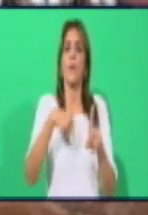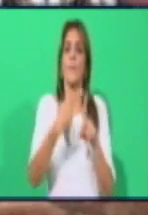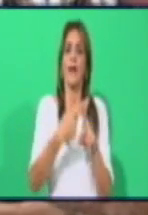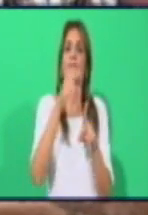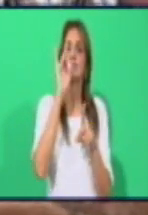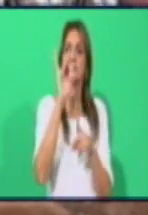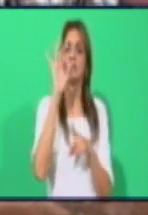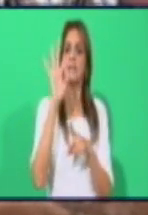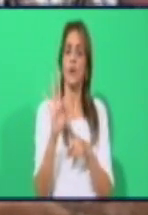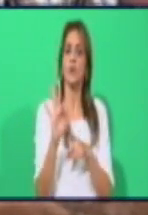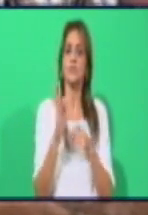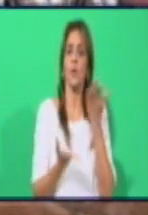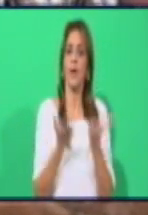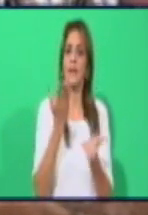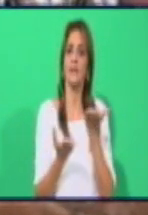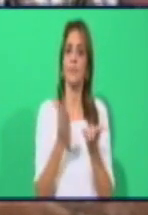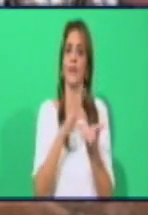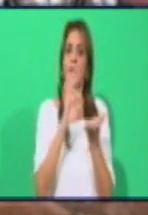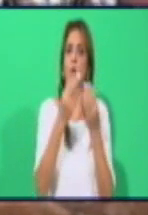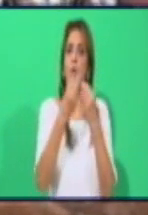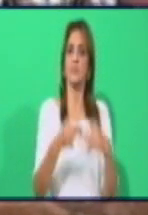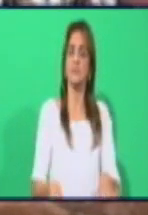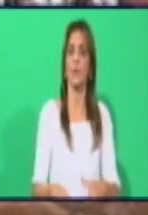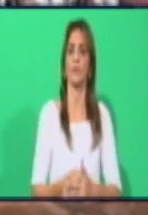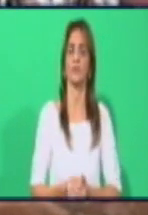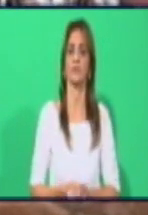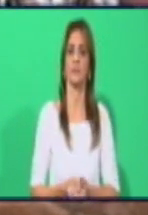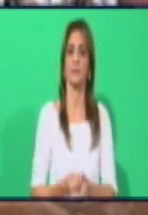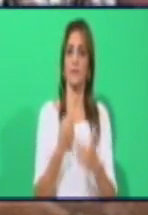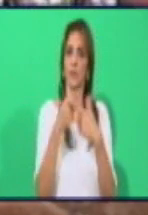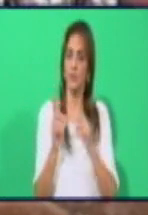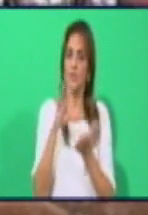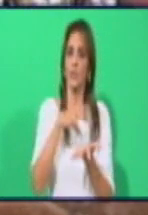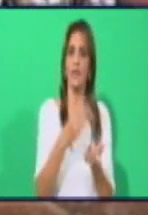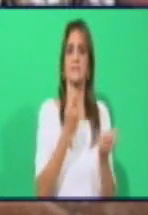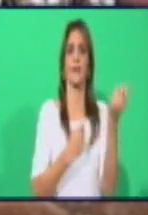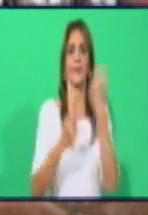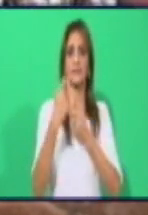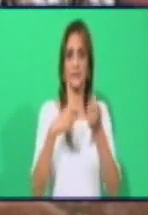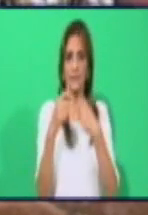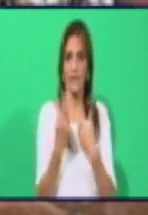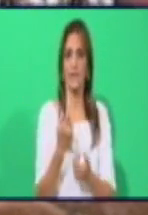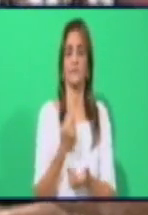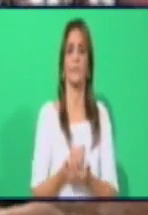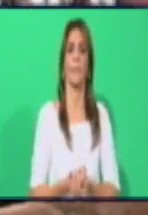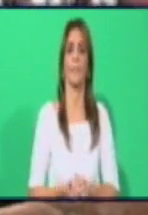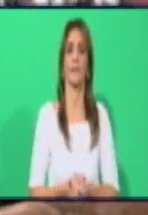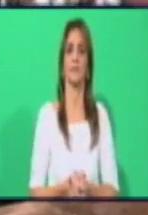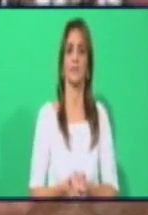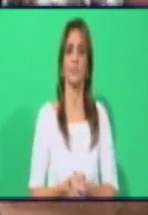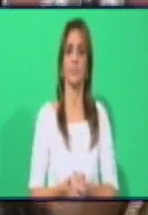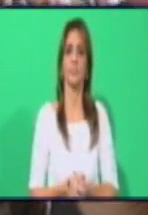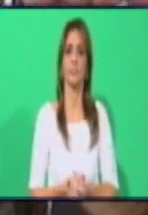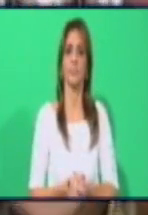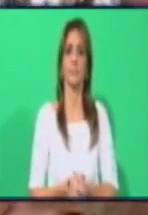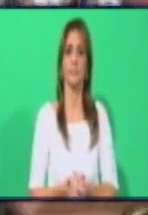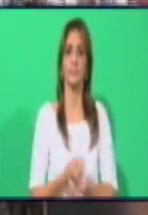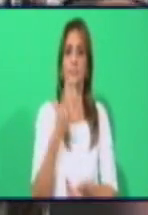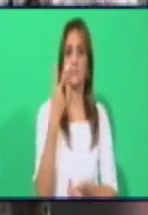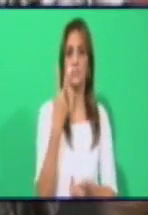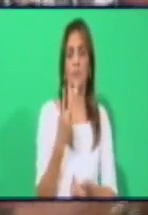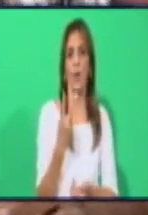de arroz, y en la unidad 40-30, la principal, se vendían 2 pares de gafas de manera ilegal. O sea, esas gafas no son de la